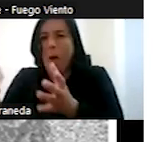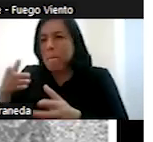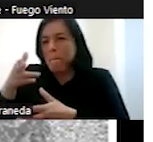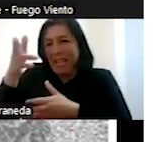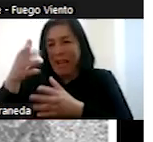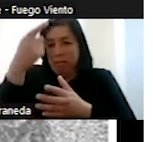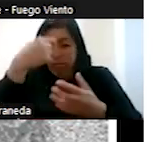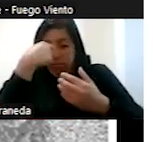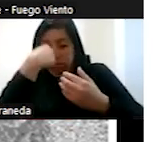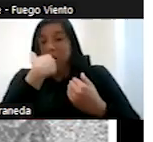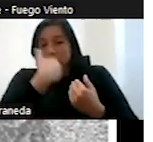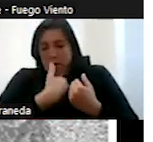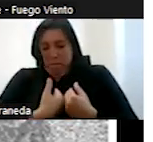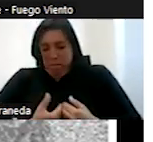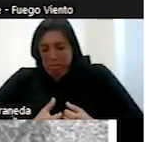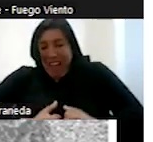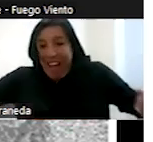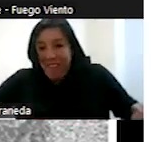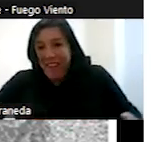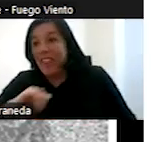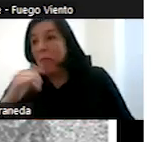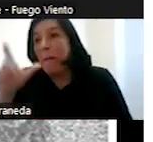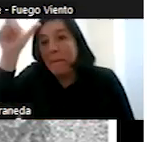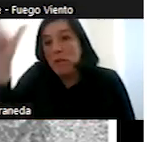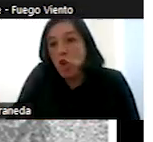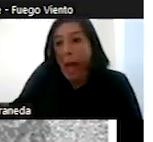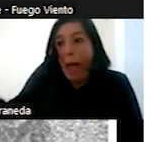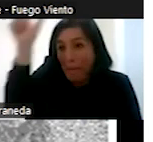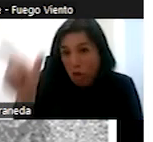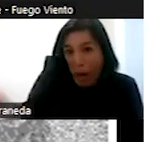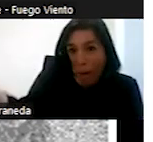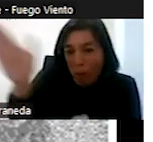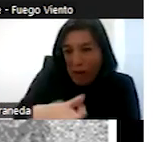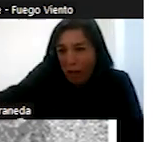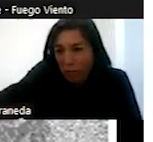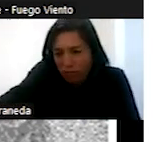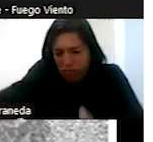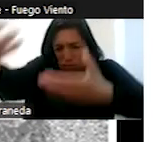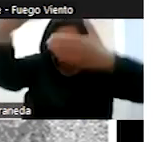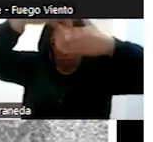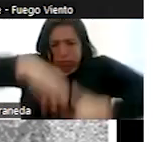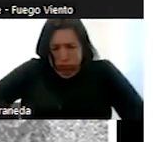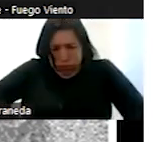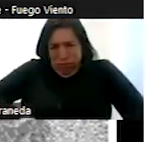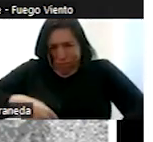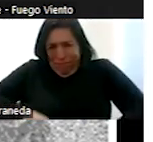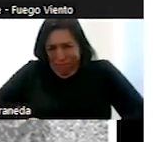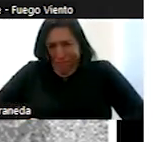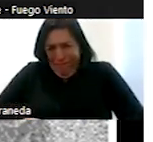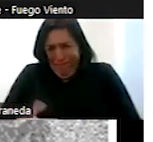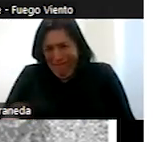interior este cuerpo humano de un hombre vato. Una cosa extraordinaria, única hasta ahora, pero también es parte de un